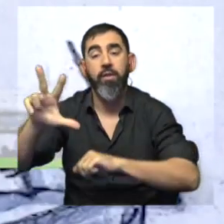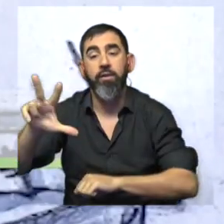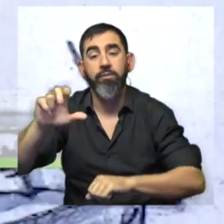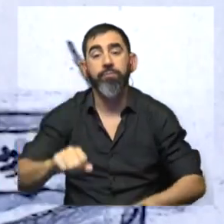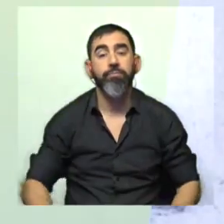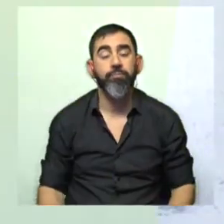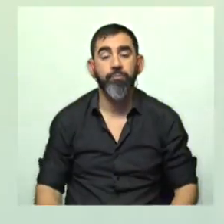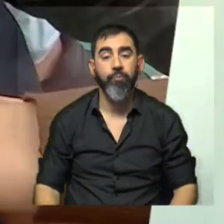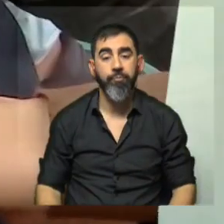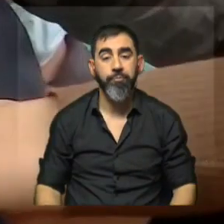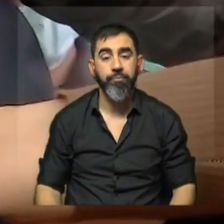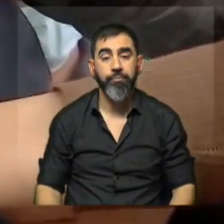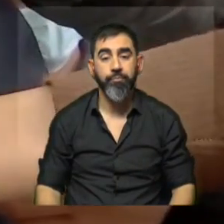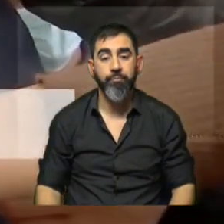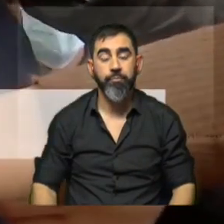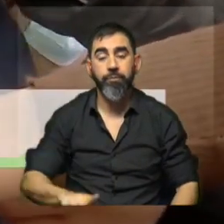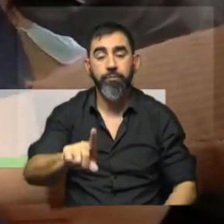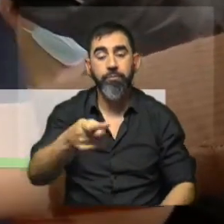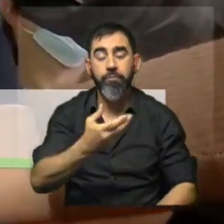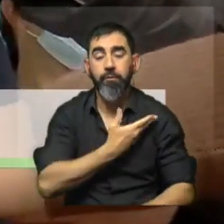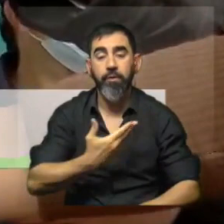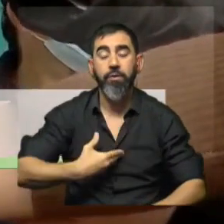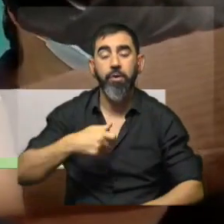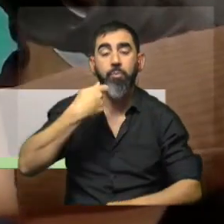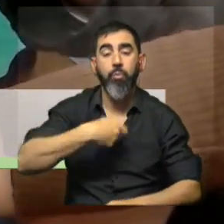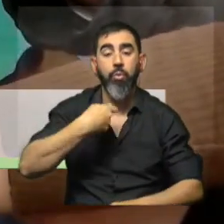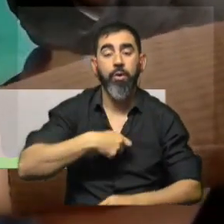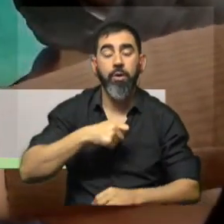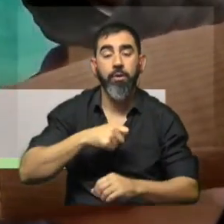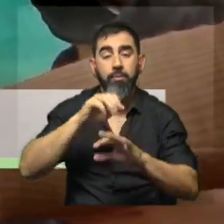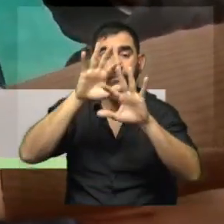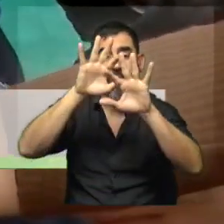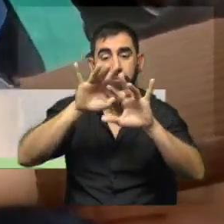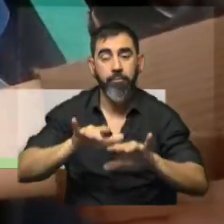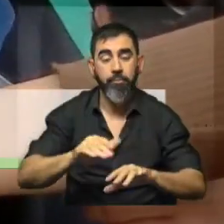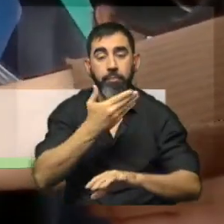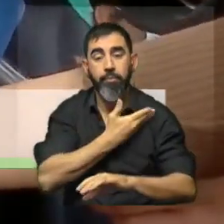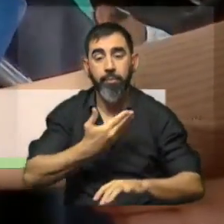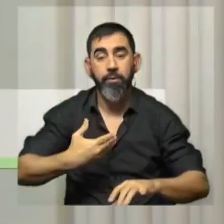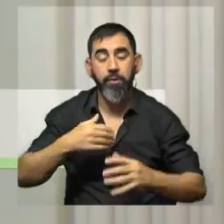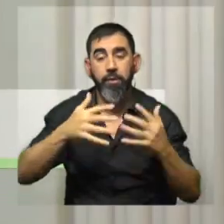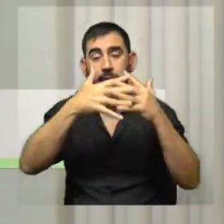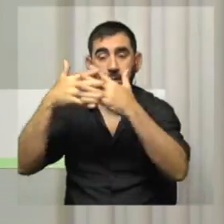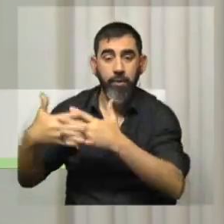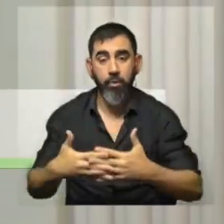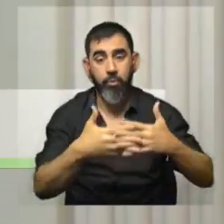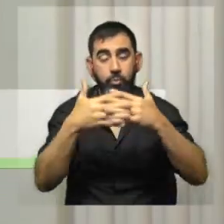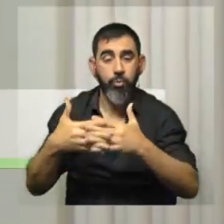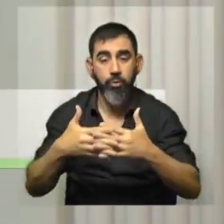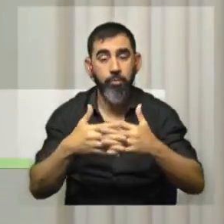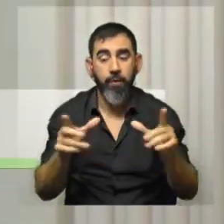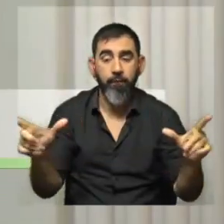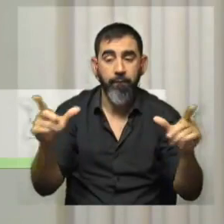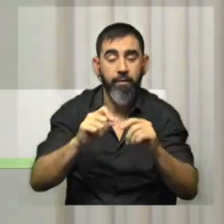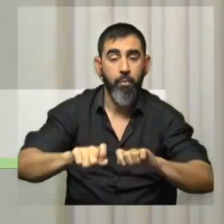1973. El expresidente Mujica le escribió una carta al presidente de Estados Unidos para que ponga fin